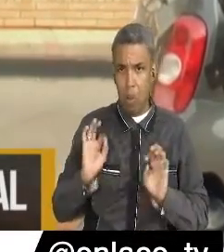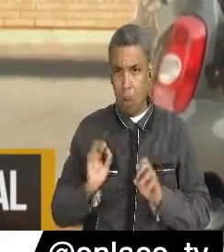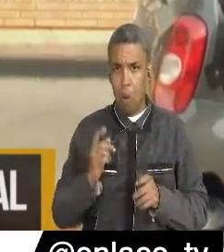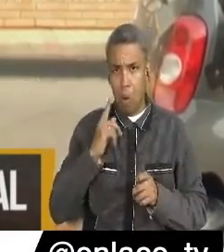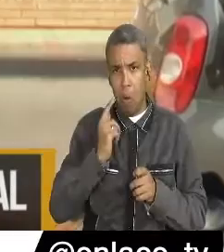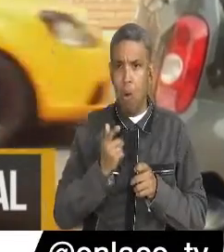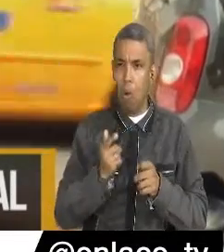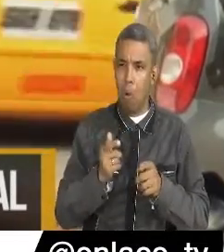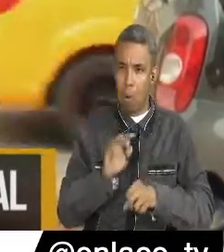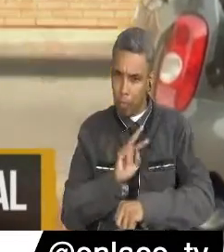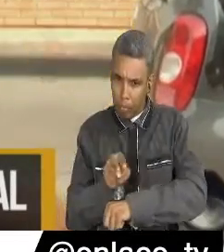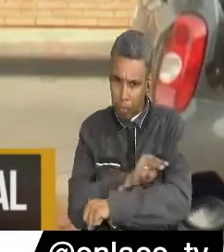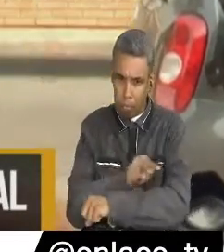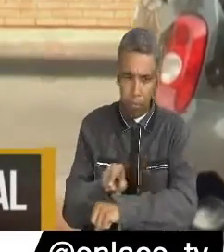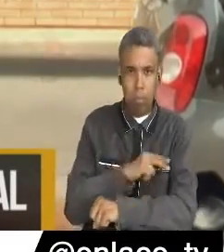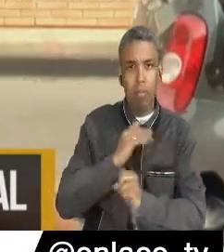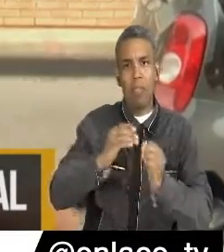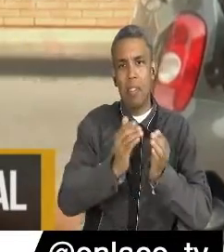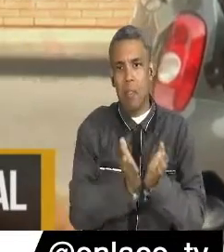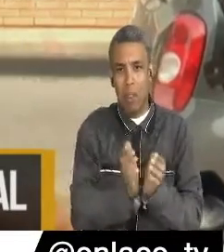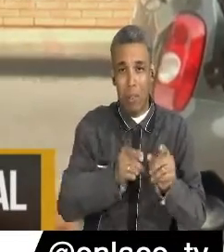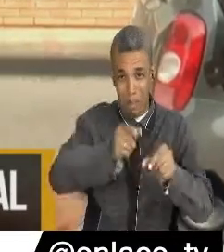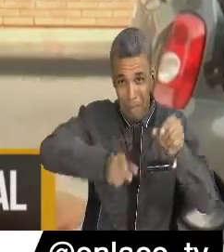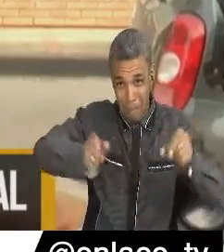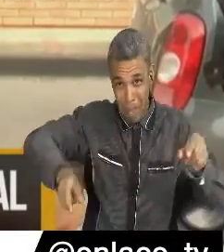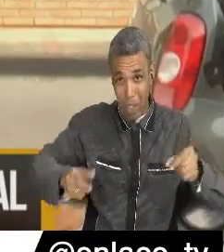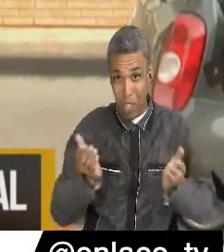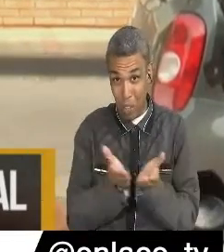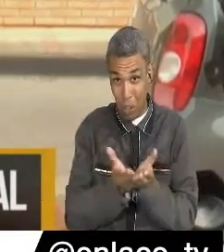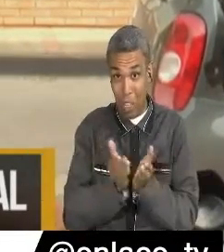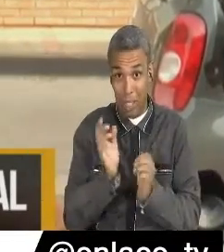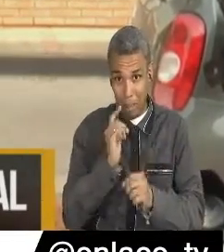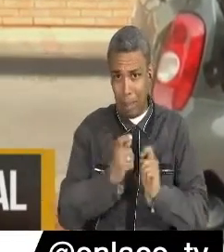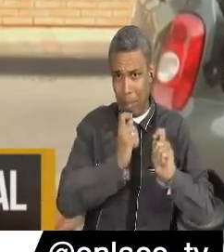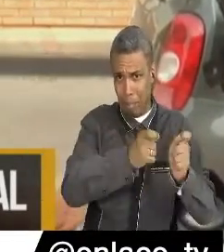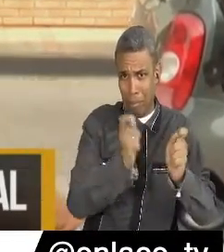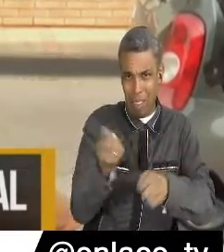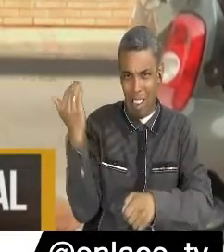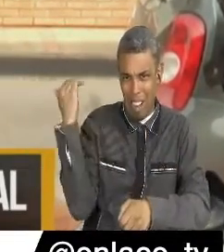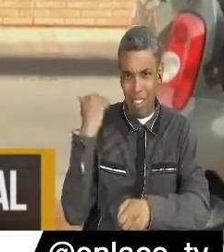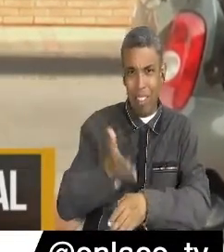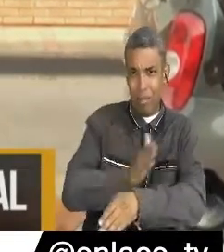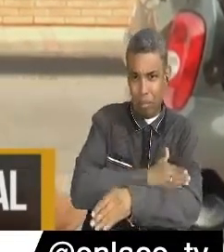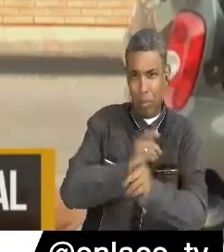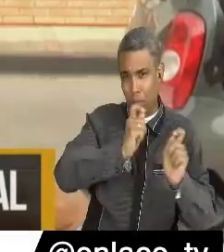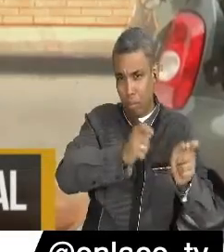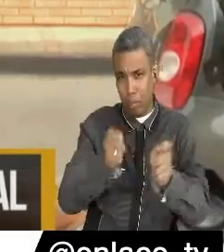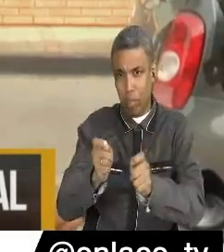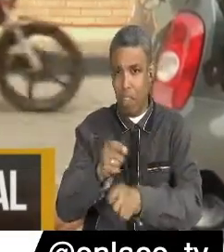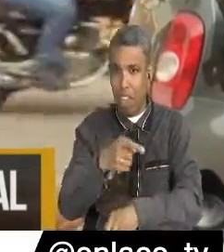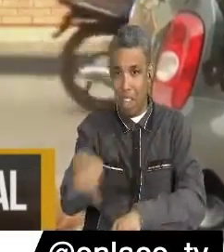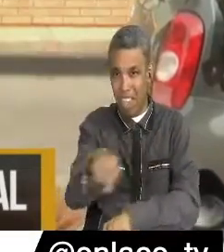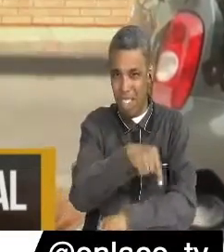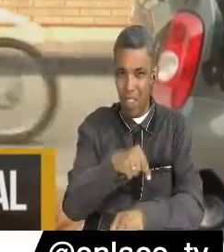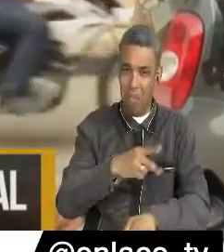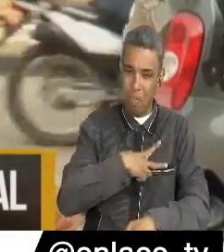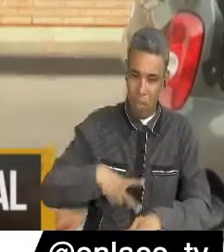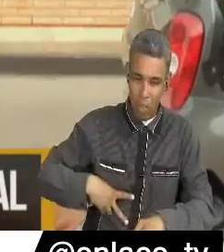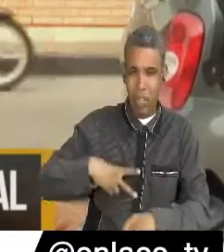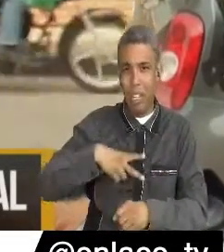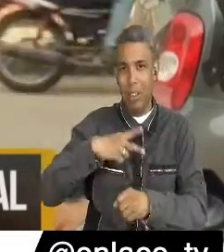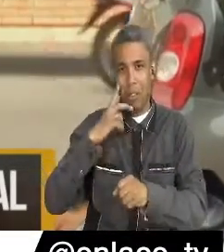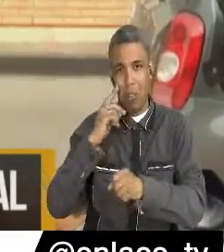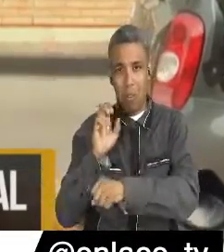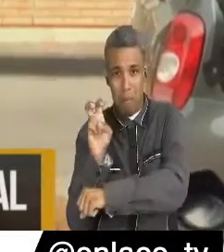instituciones públicas y privadas, con el fin de llevar también después de la posesión una reunión en la cual